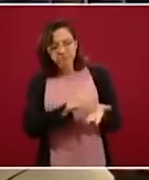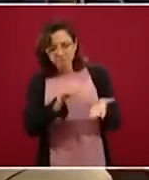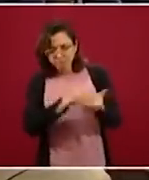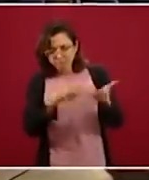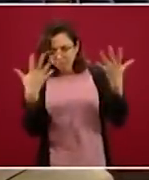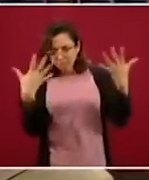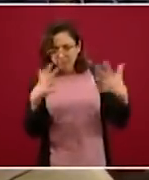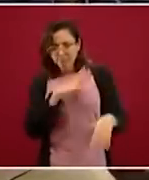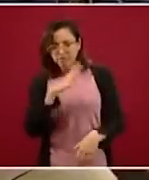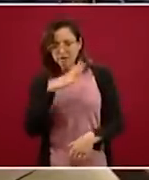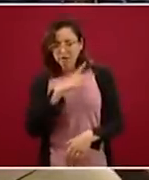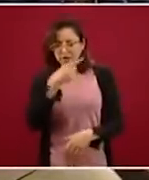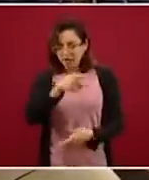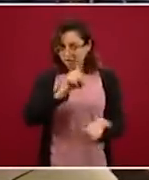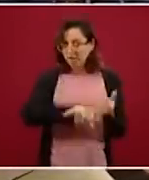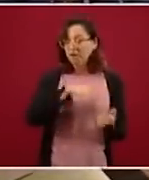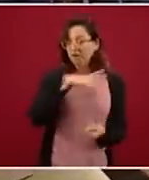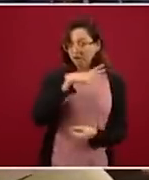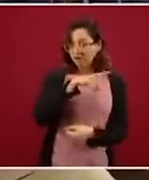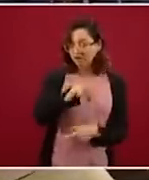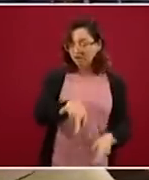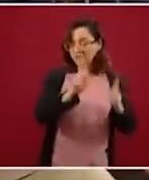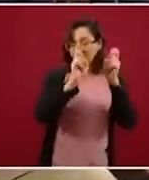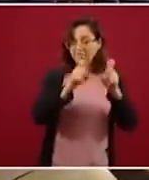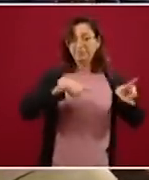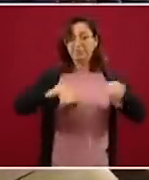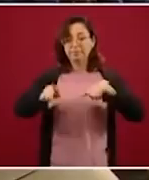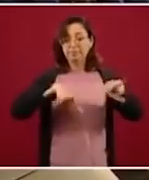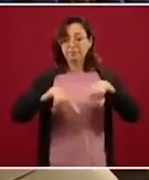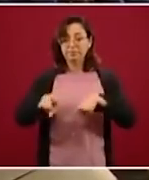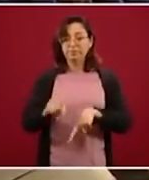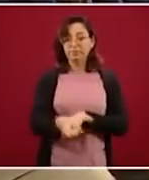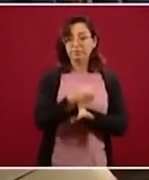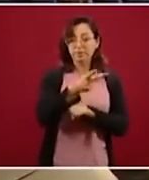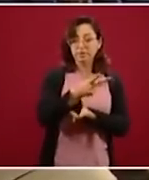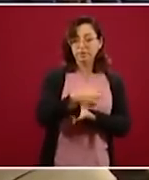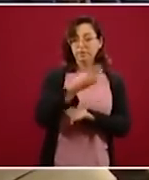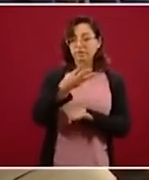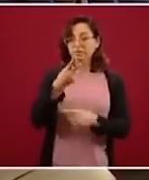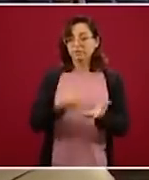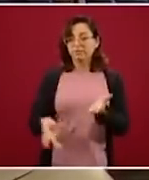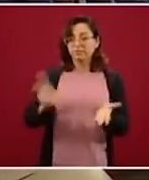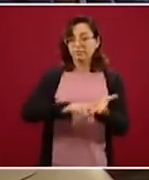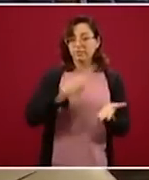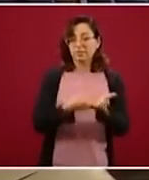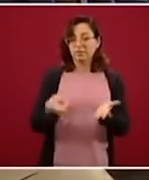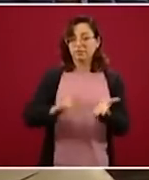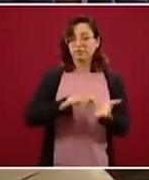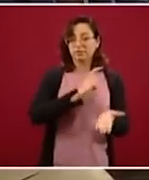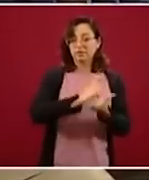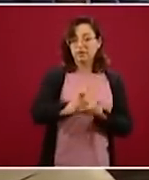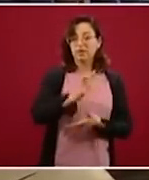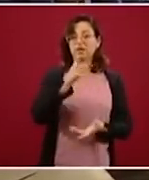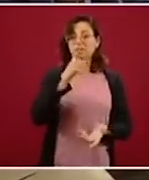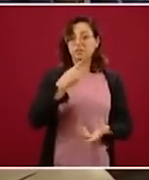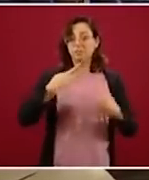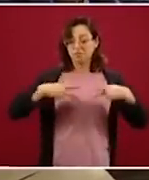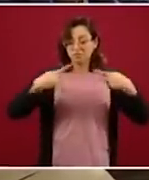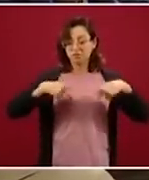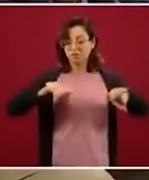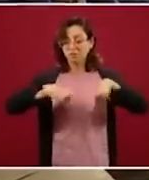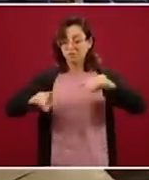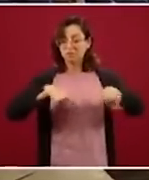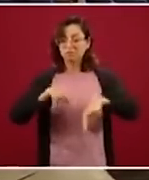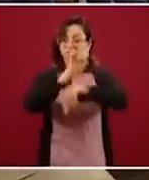simulaciones y que en el fútbol, en México, hay doble y triple nómina. Los futbolistas realmente son esclavos en nuestro país, a